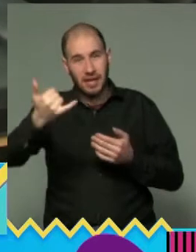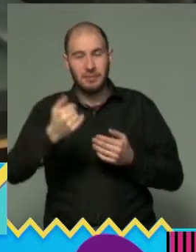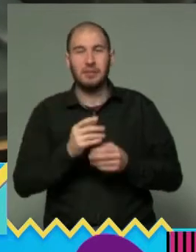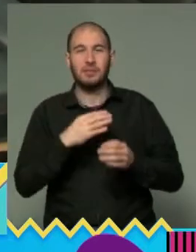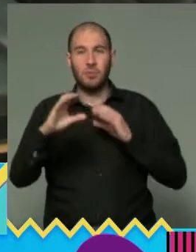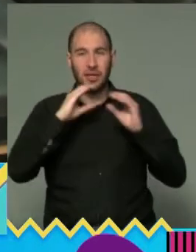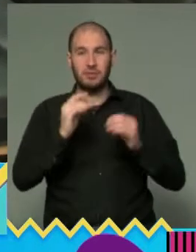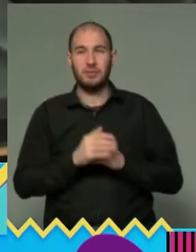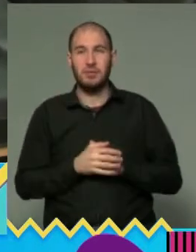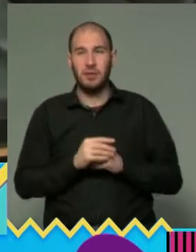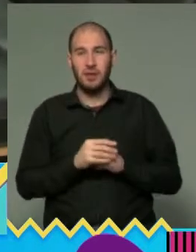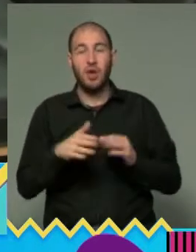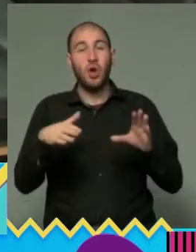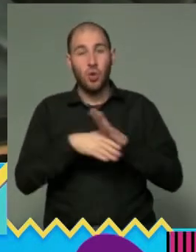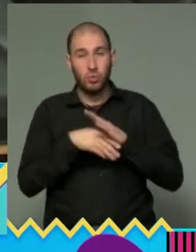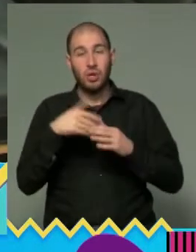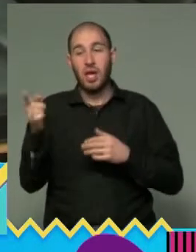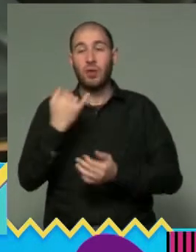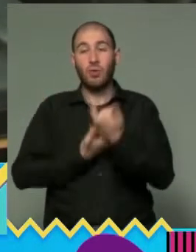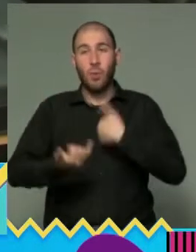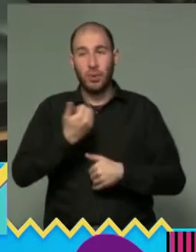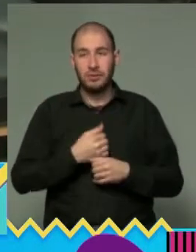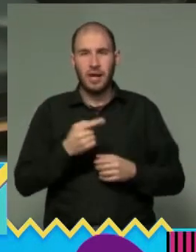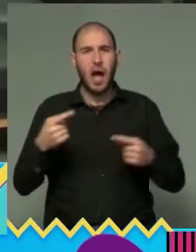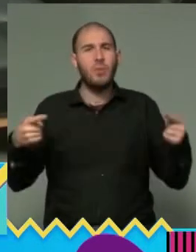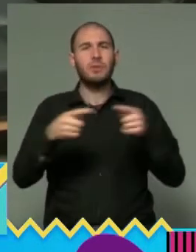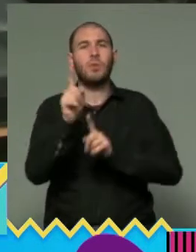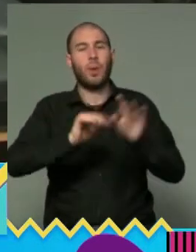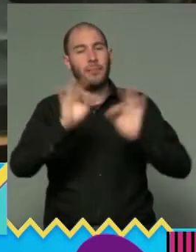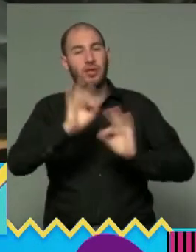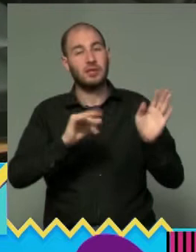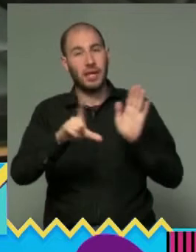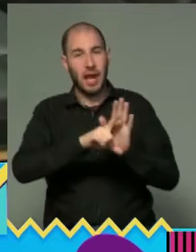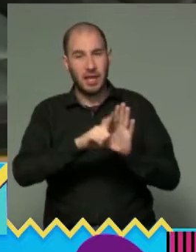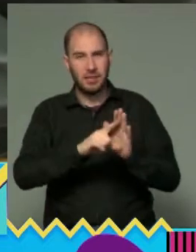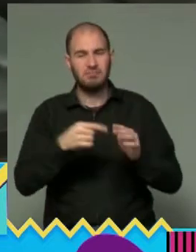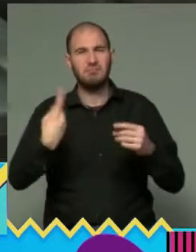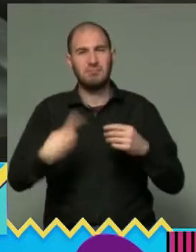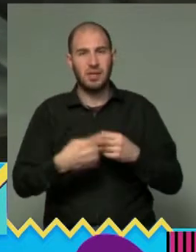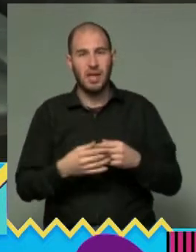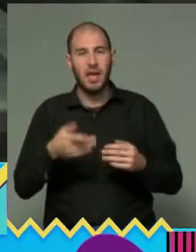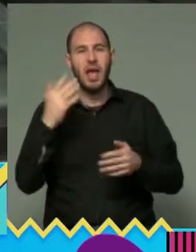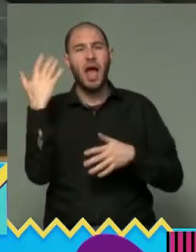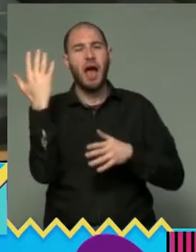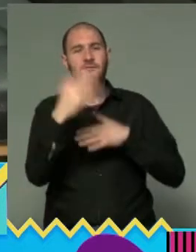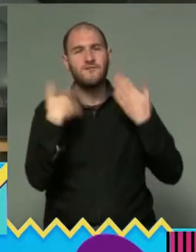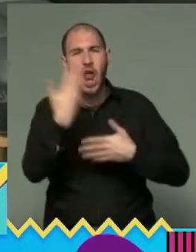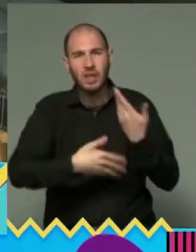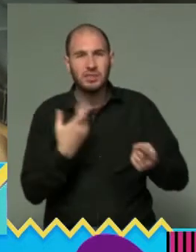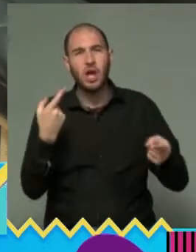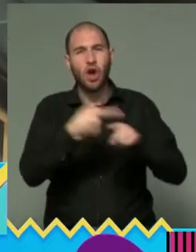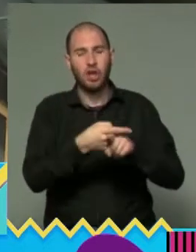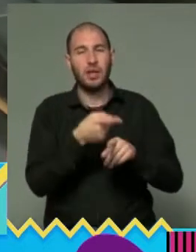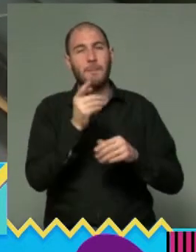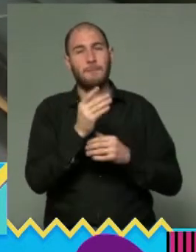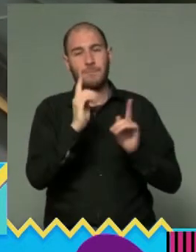esta comunicación para que, bueno, justamente se explique a qué apunta este proyecto de ley, que tiene que ver, bueno, con las agresiones que